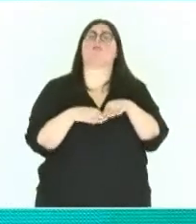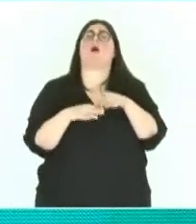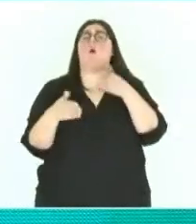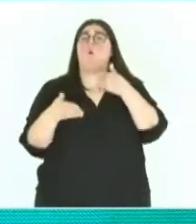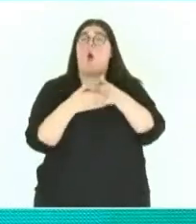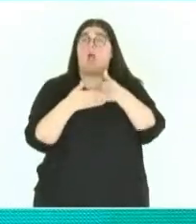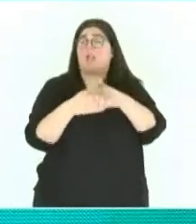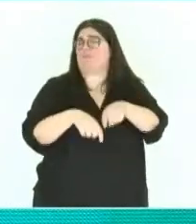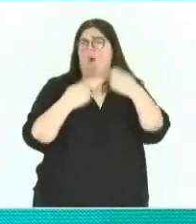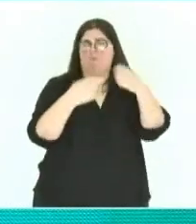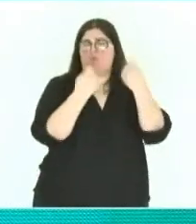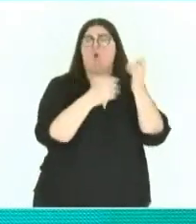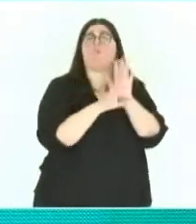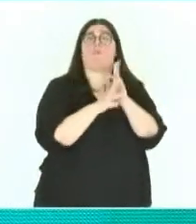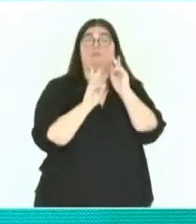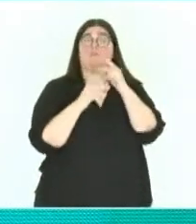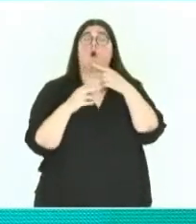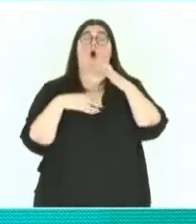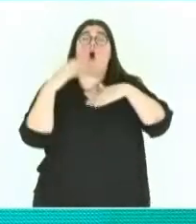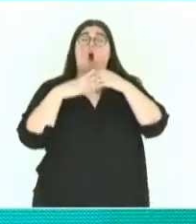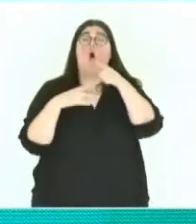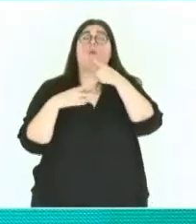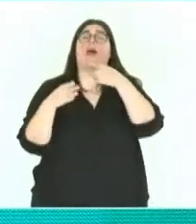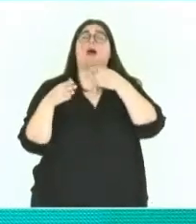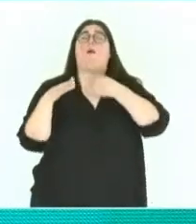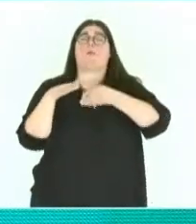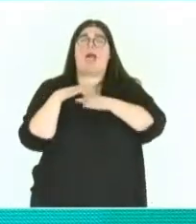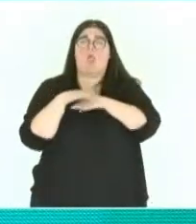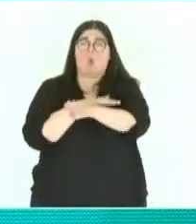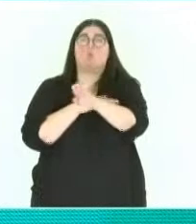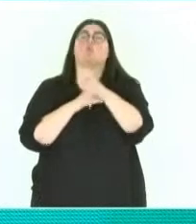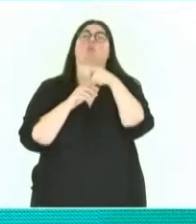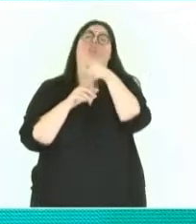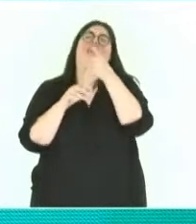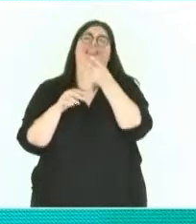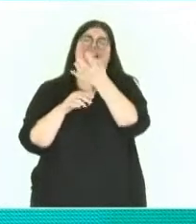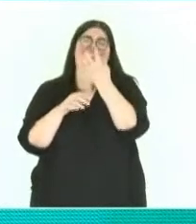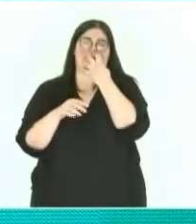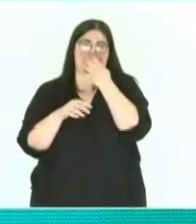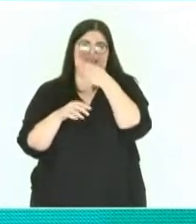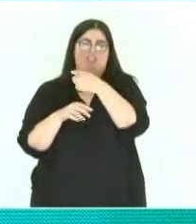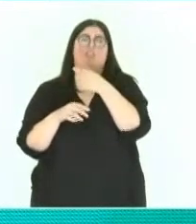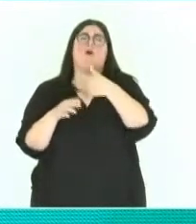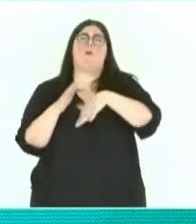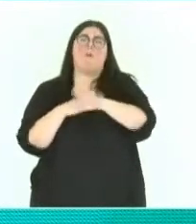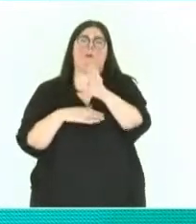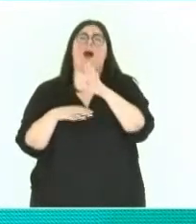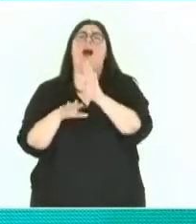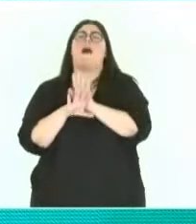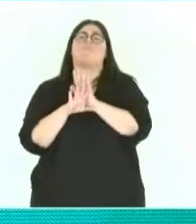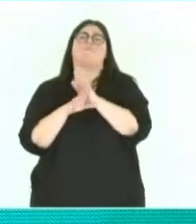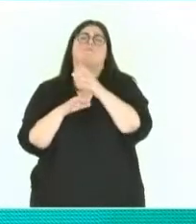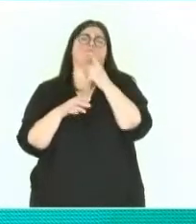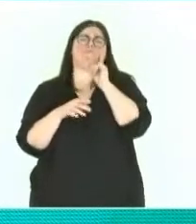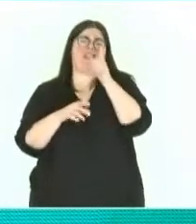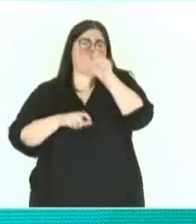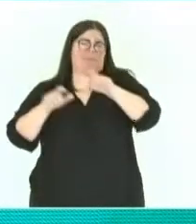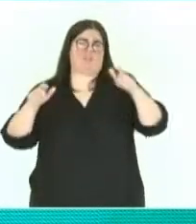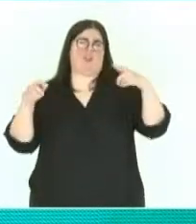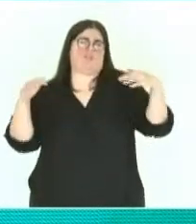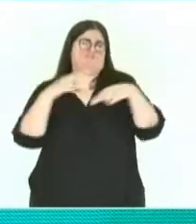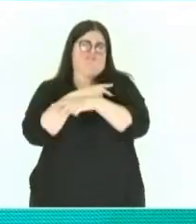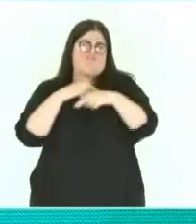barreras con la obra del viaducto del tren Sarmiento que es una obra que va a beneficiar a miles de vecinos que circulan por la zona